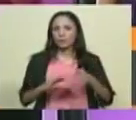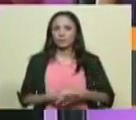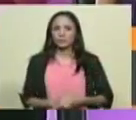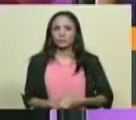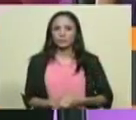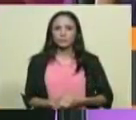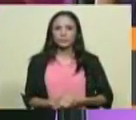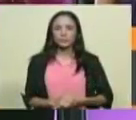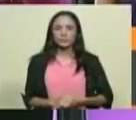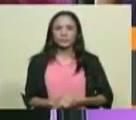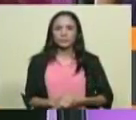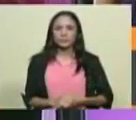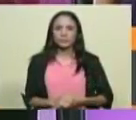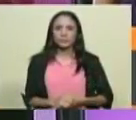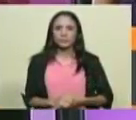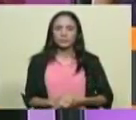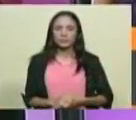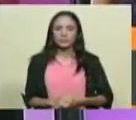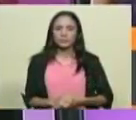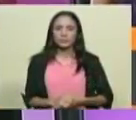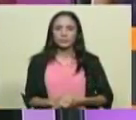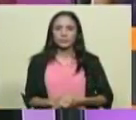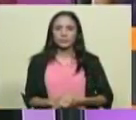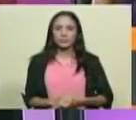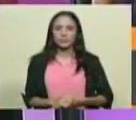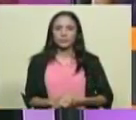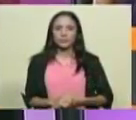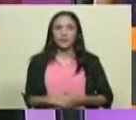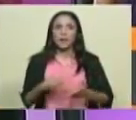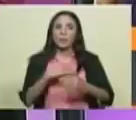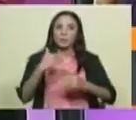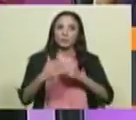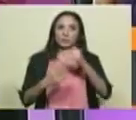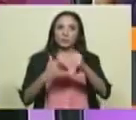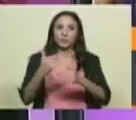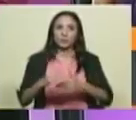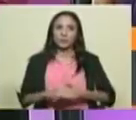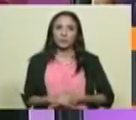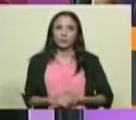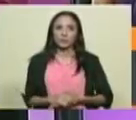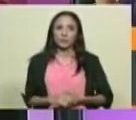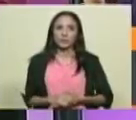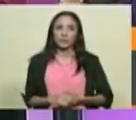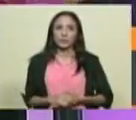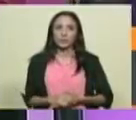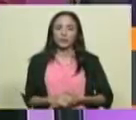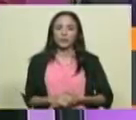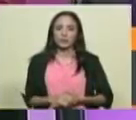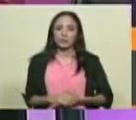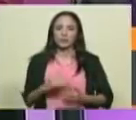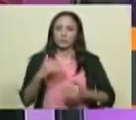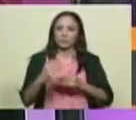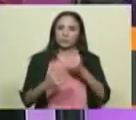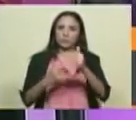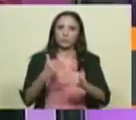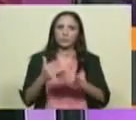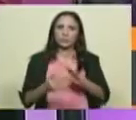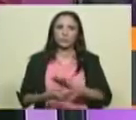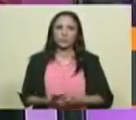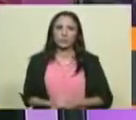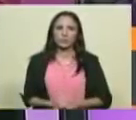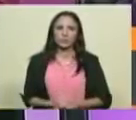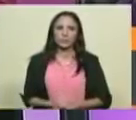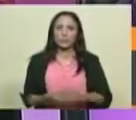para que avancemos hacia la democracia paritaria y la elección de todos los